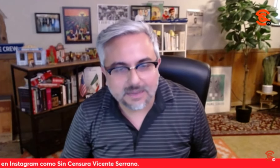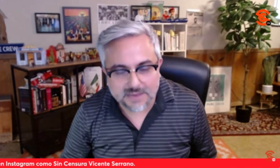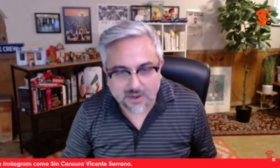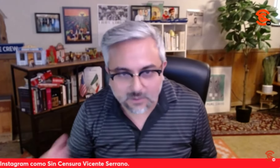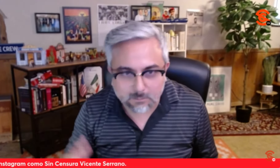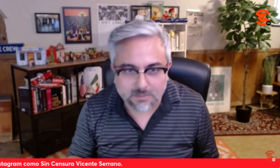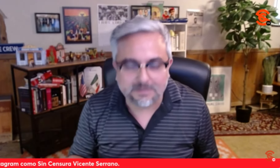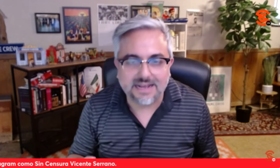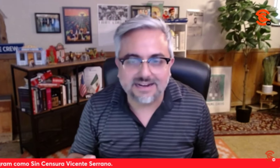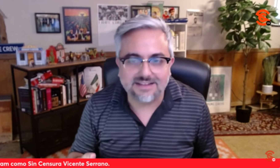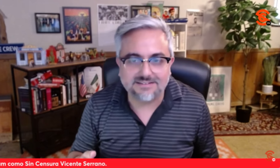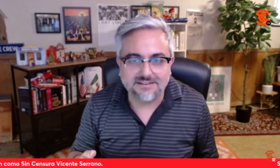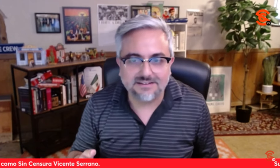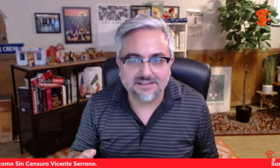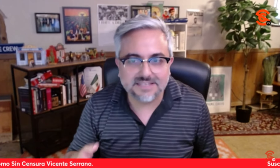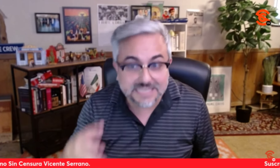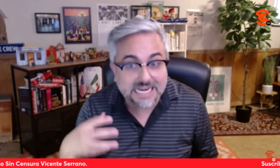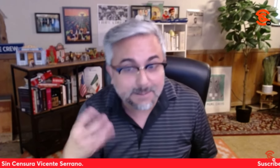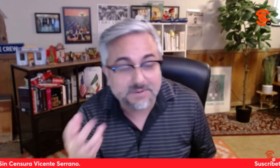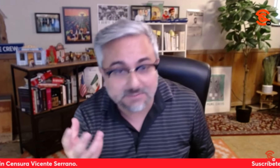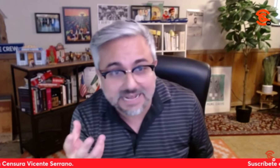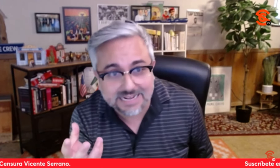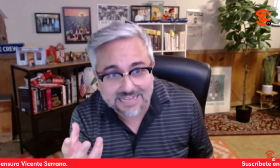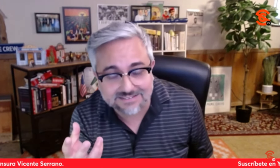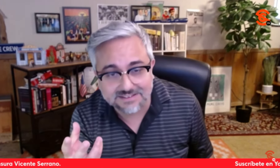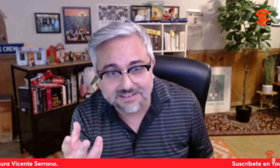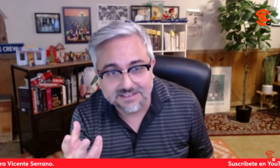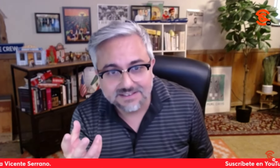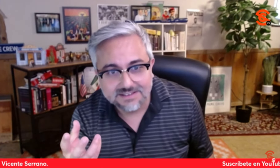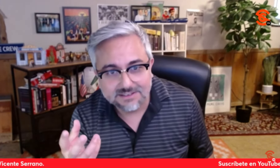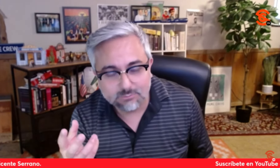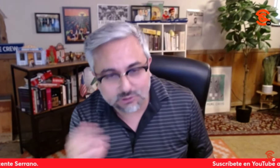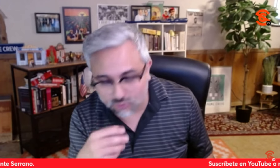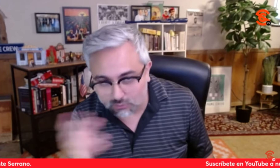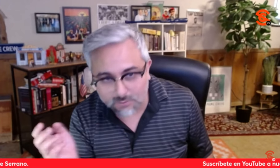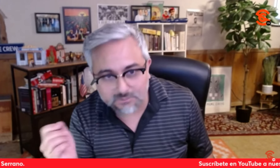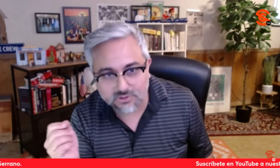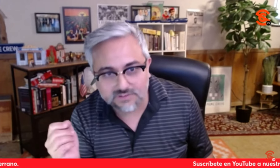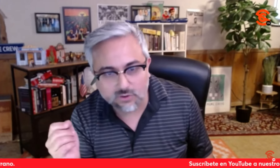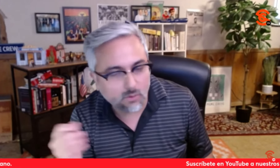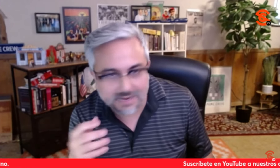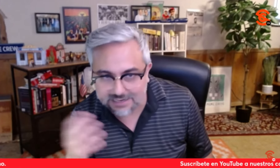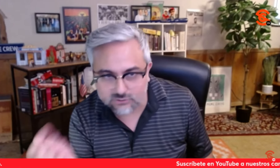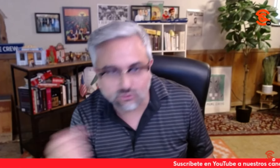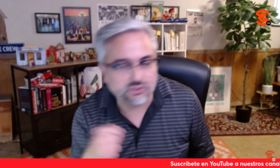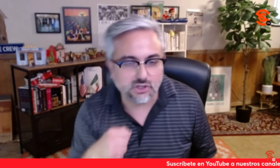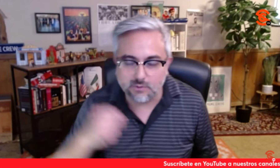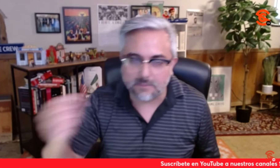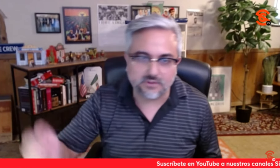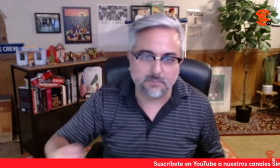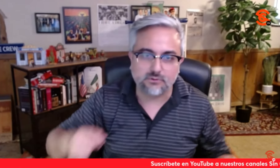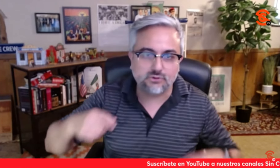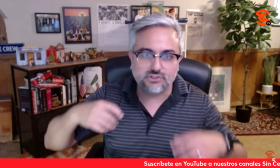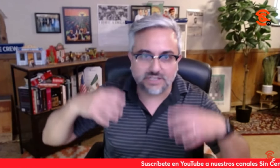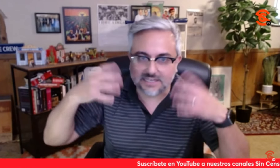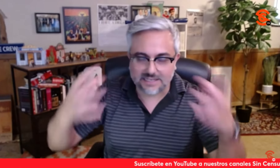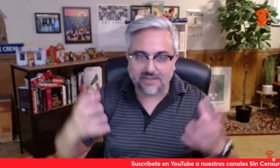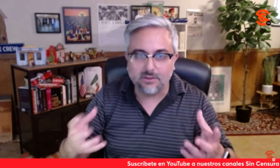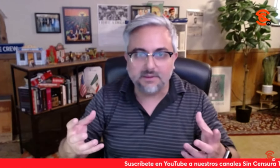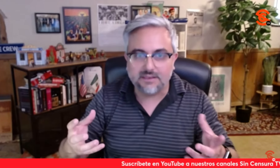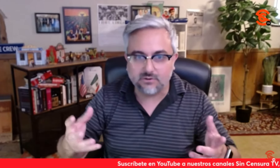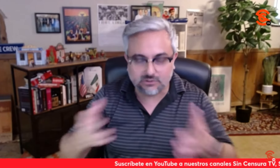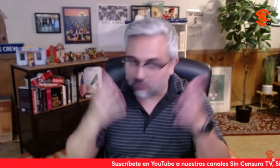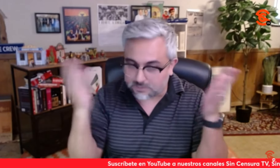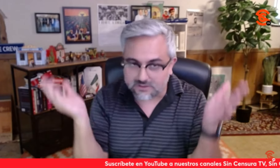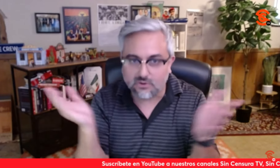ella viajó en primera clase y en la primera clase pues todo el mundo empezó a decir, no, va a ganar Xóchitl, yo voy a votar por Xóchitl, y que llegando